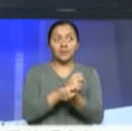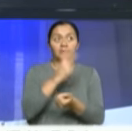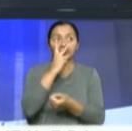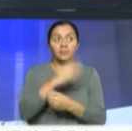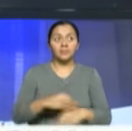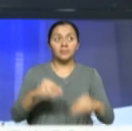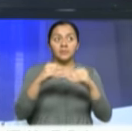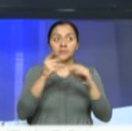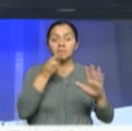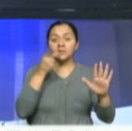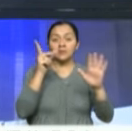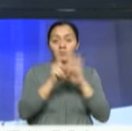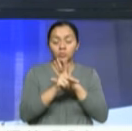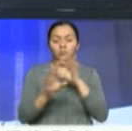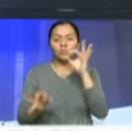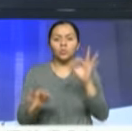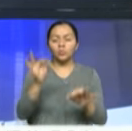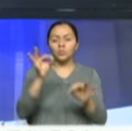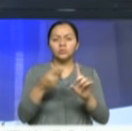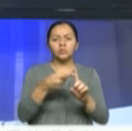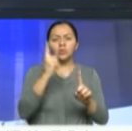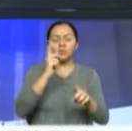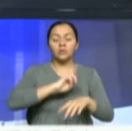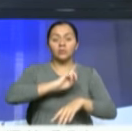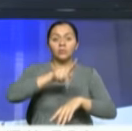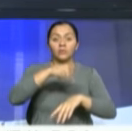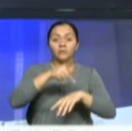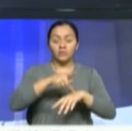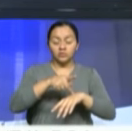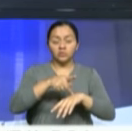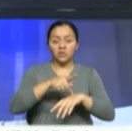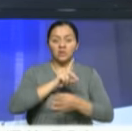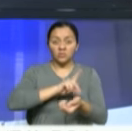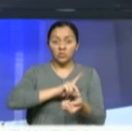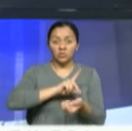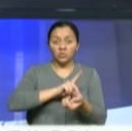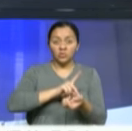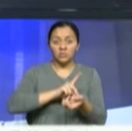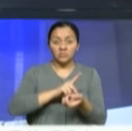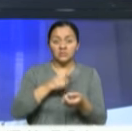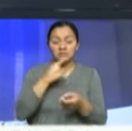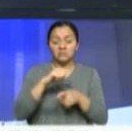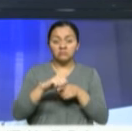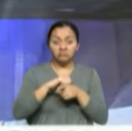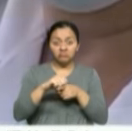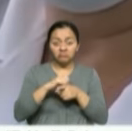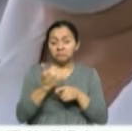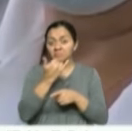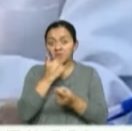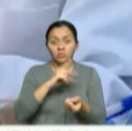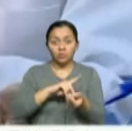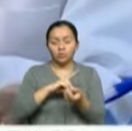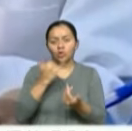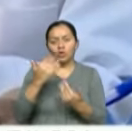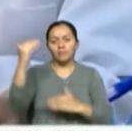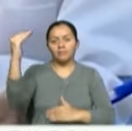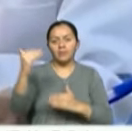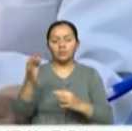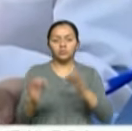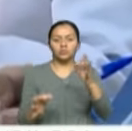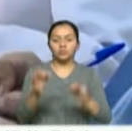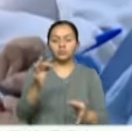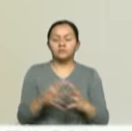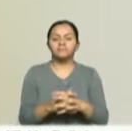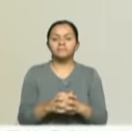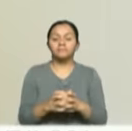las denuncias y los juicios contra los profesionales de la salud por malas prácticas médicas disminuyan. El Código Integral